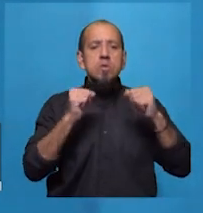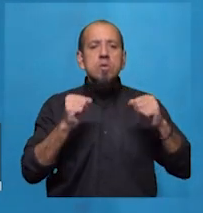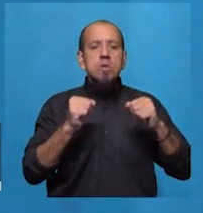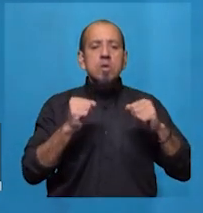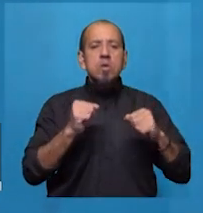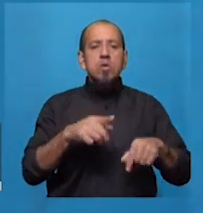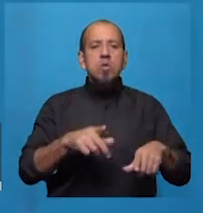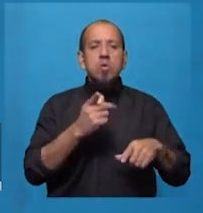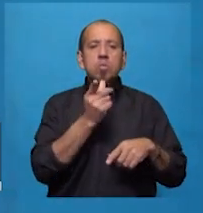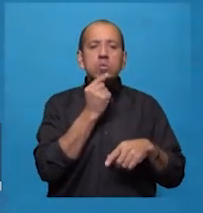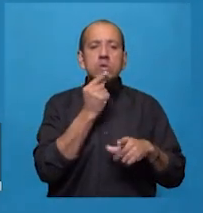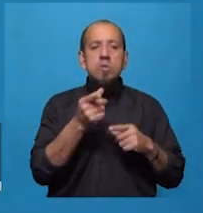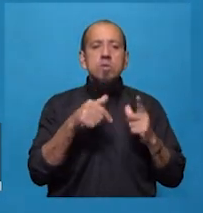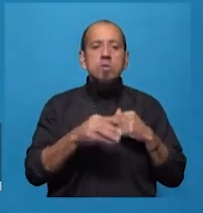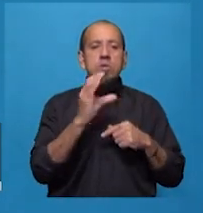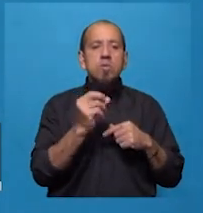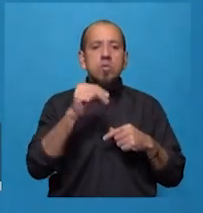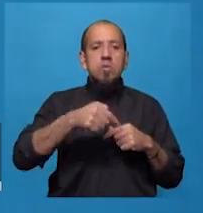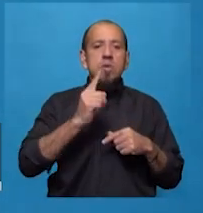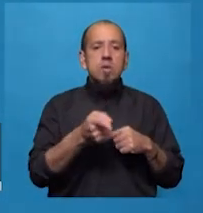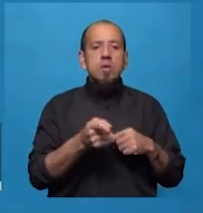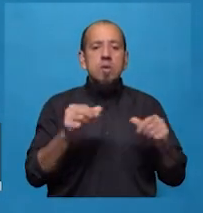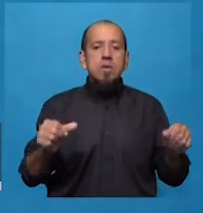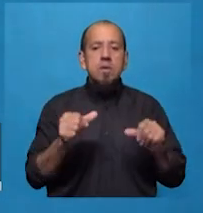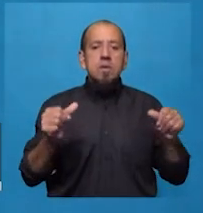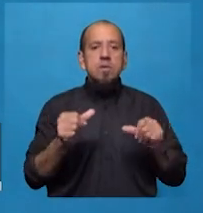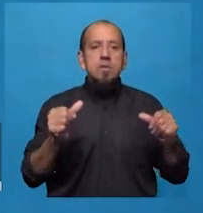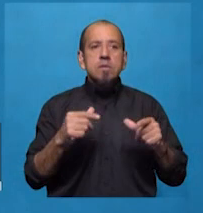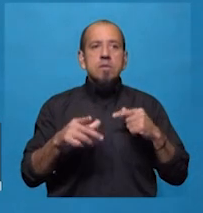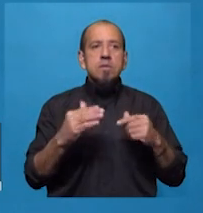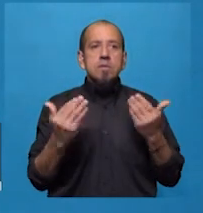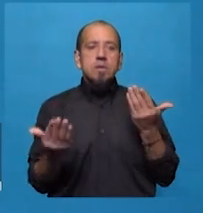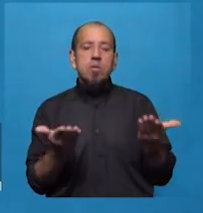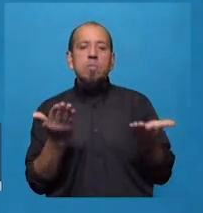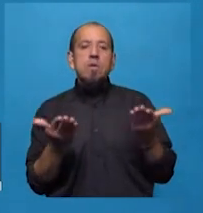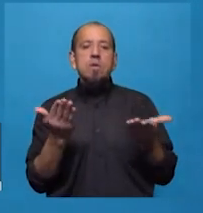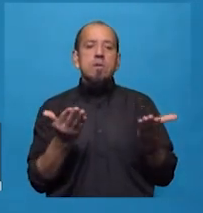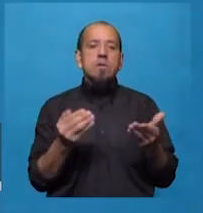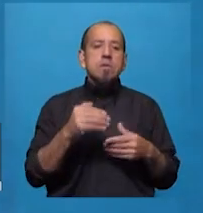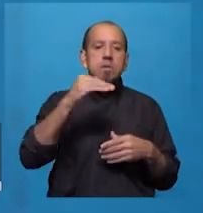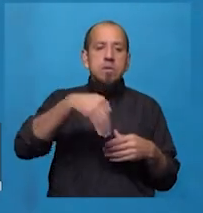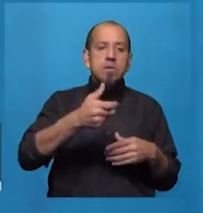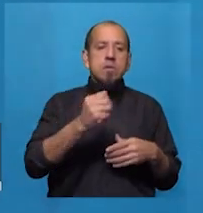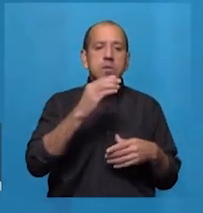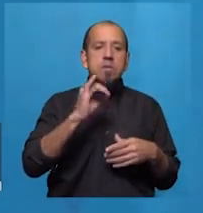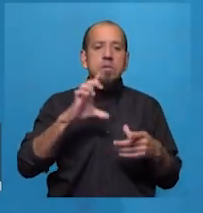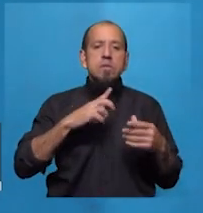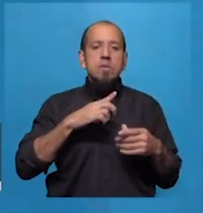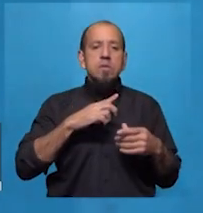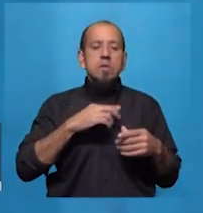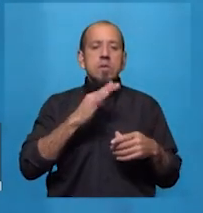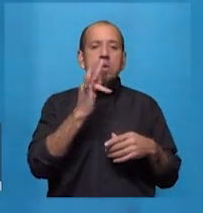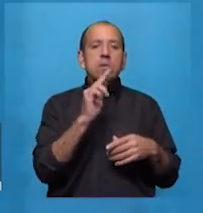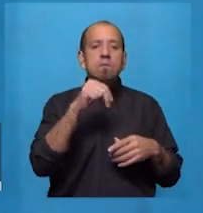era el coordinador de una ong que hacía espejo con las estadísticas del observatorio no una